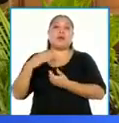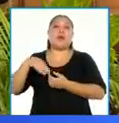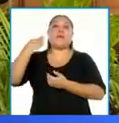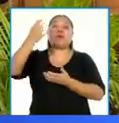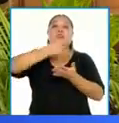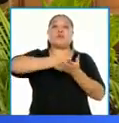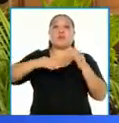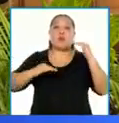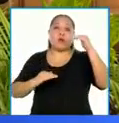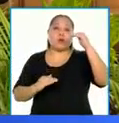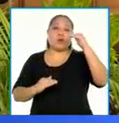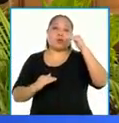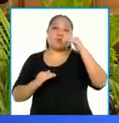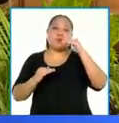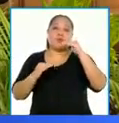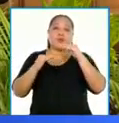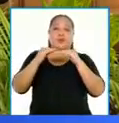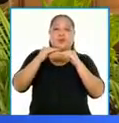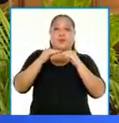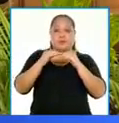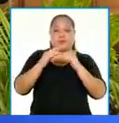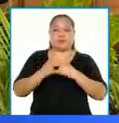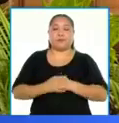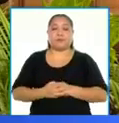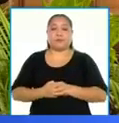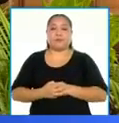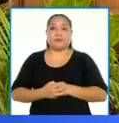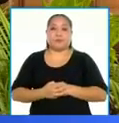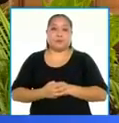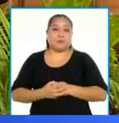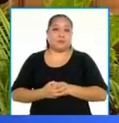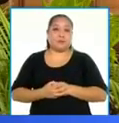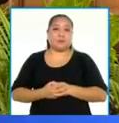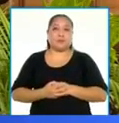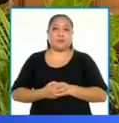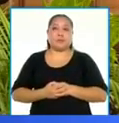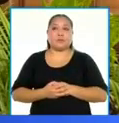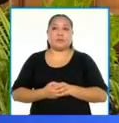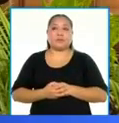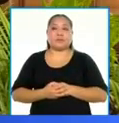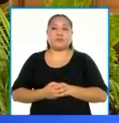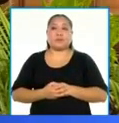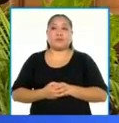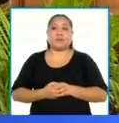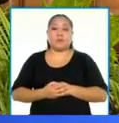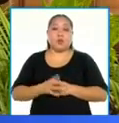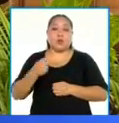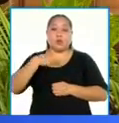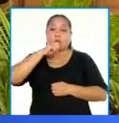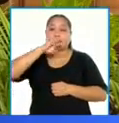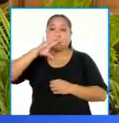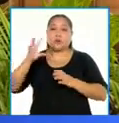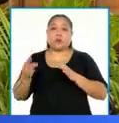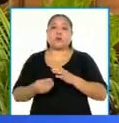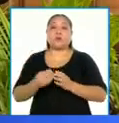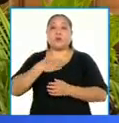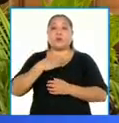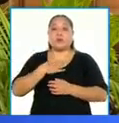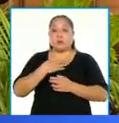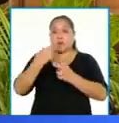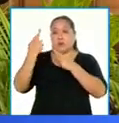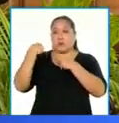se vaya reduciendo progresivamente. Entonces, lo que puedo decir de mi lado